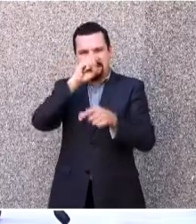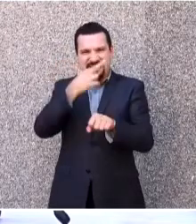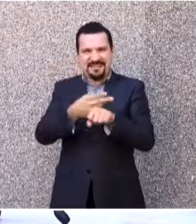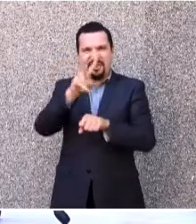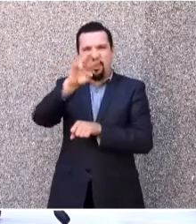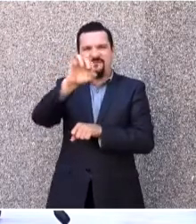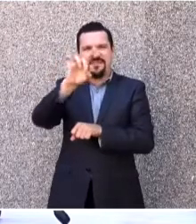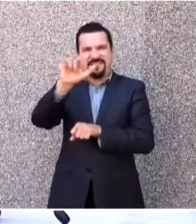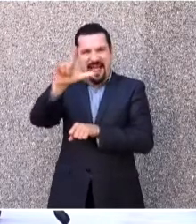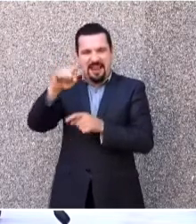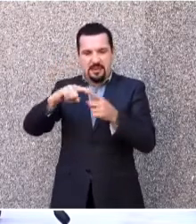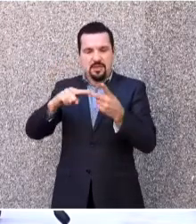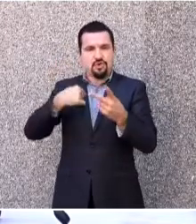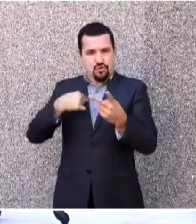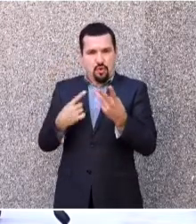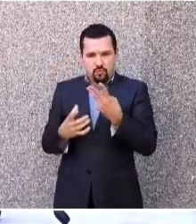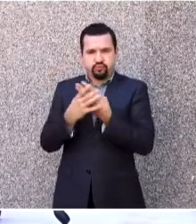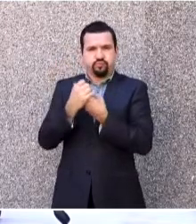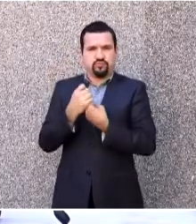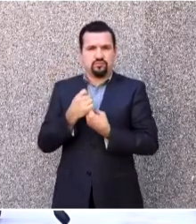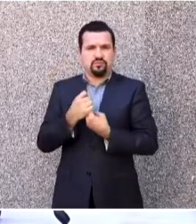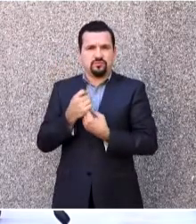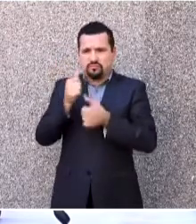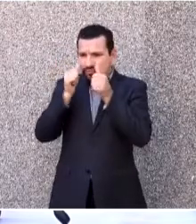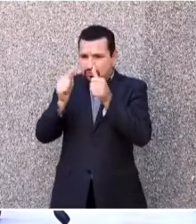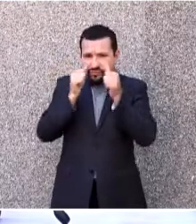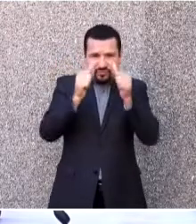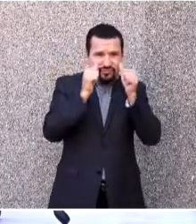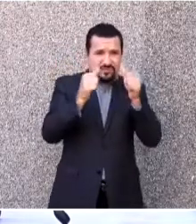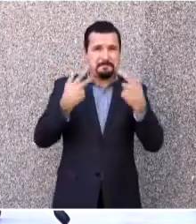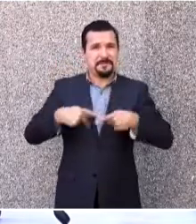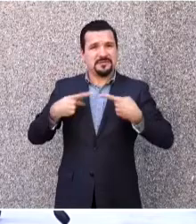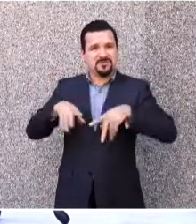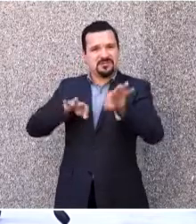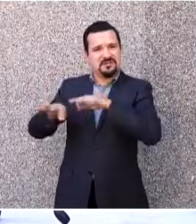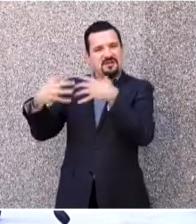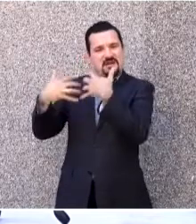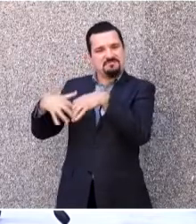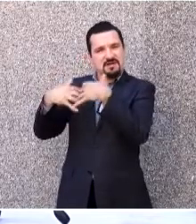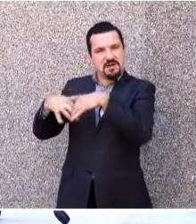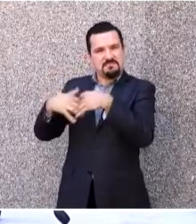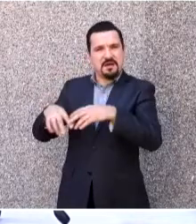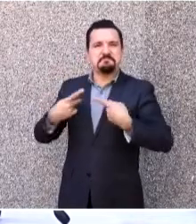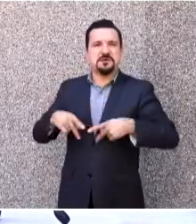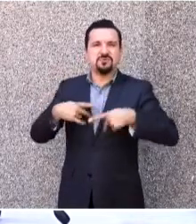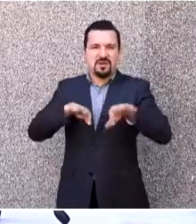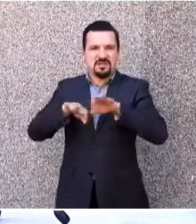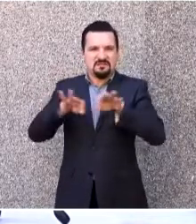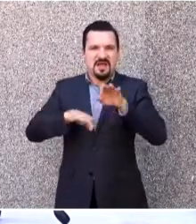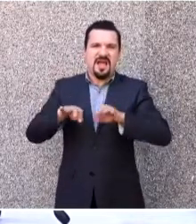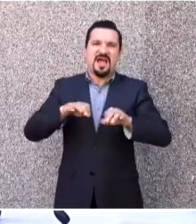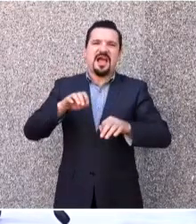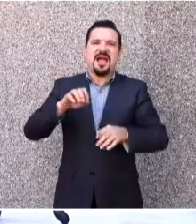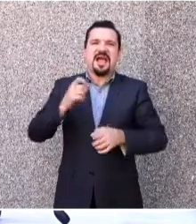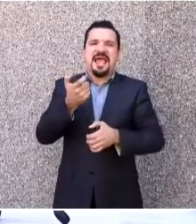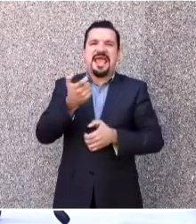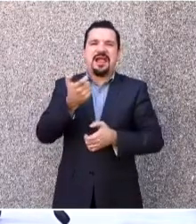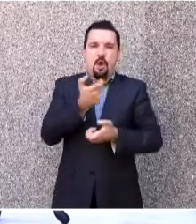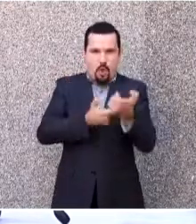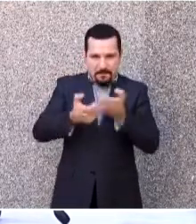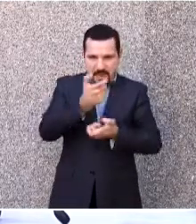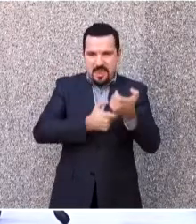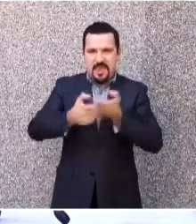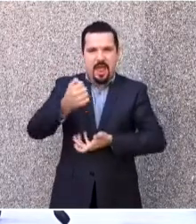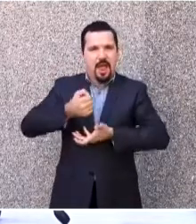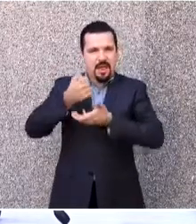y atender a los sectores productivos, al sector económico, al sector laboral,